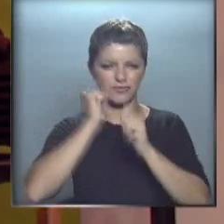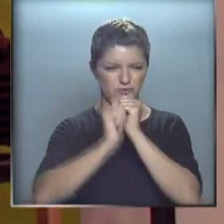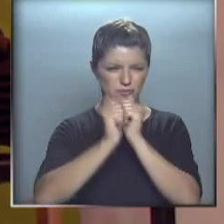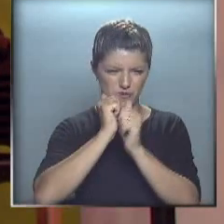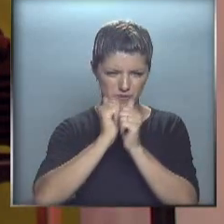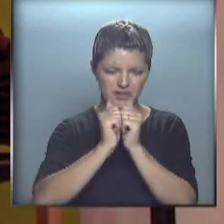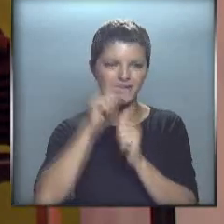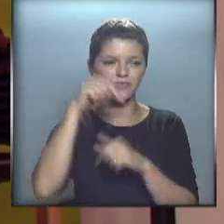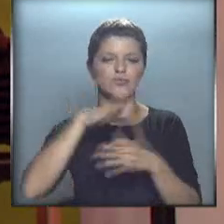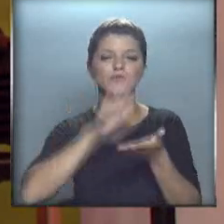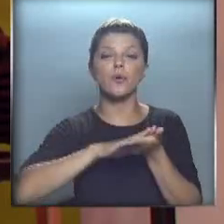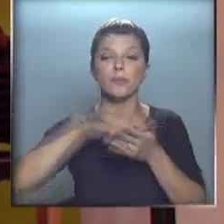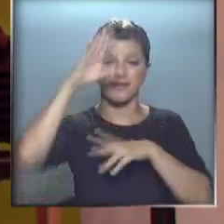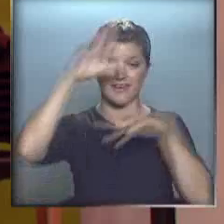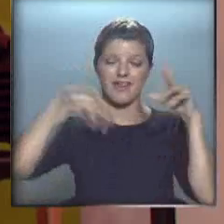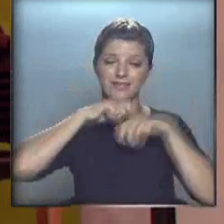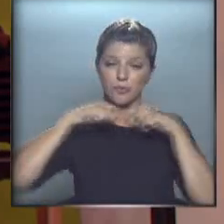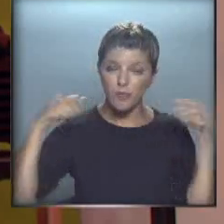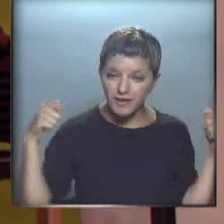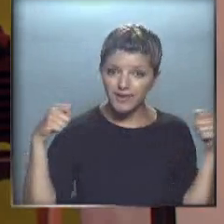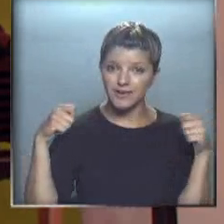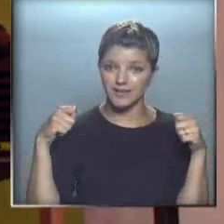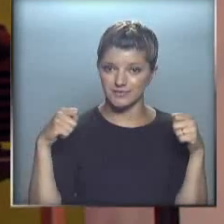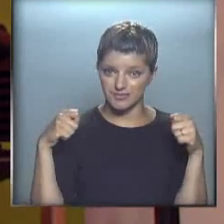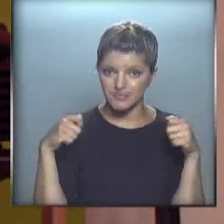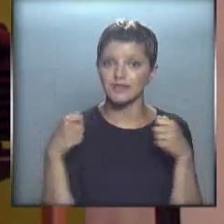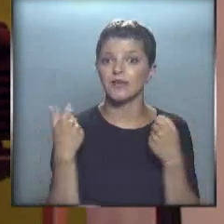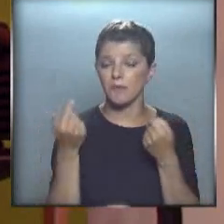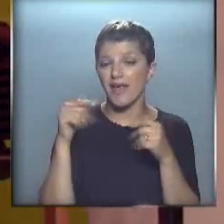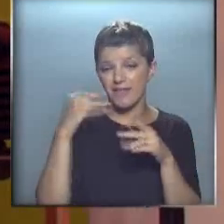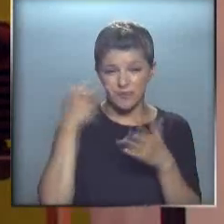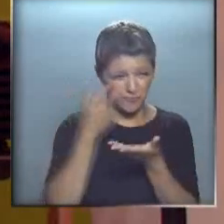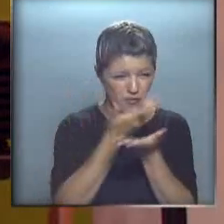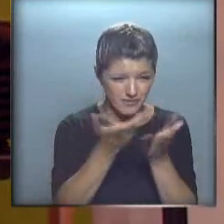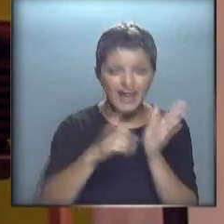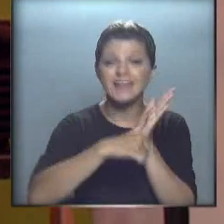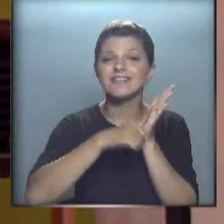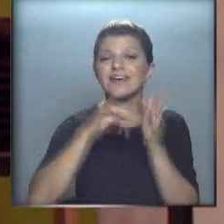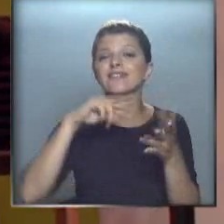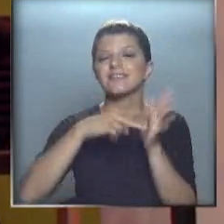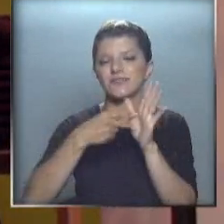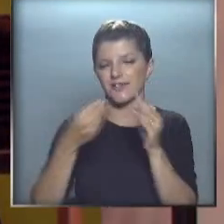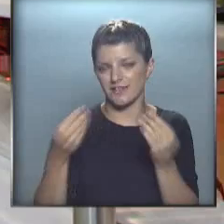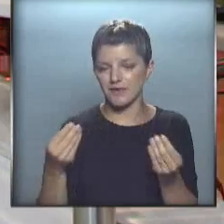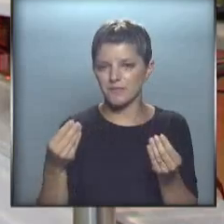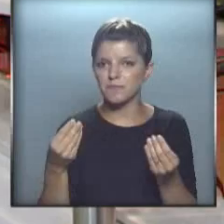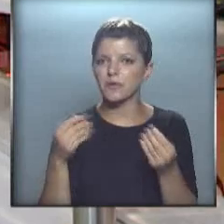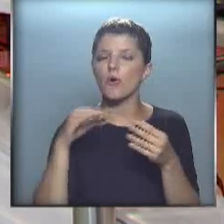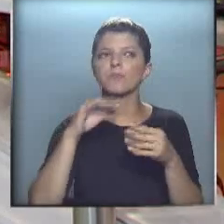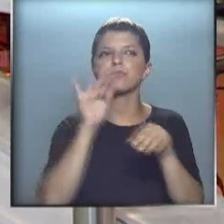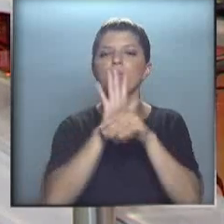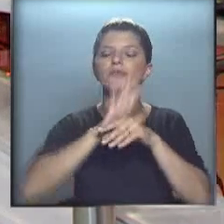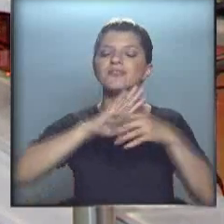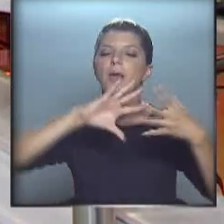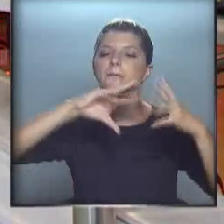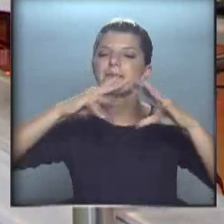bien marcaron en el programa para poder graficar lo que significa la identidad, creo que es una metáfora, ¿no? Una